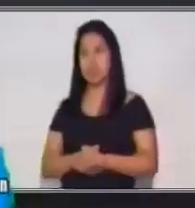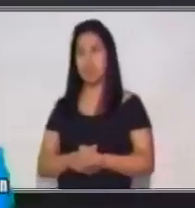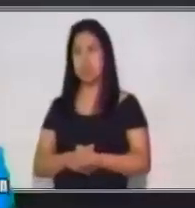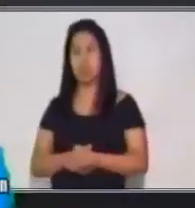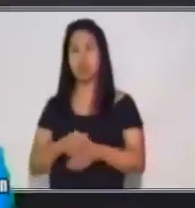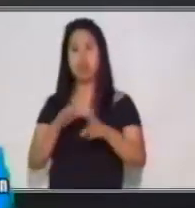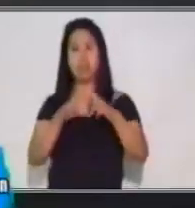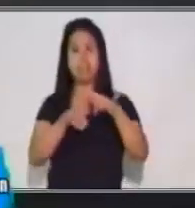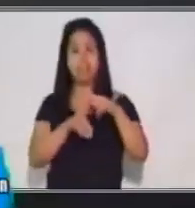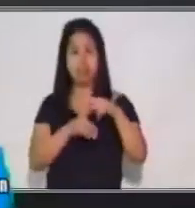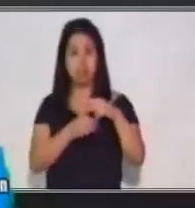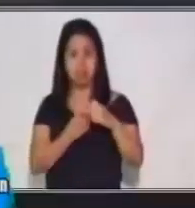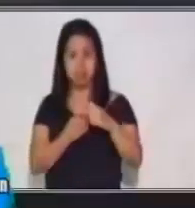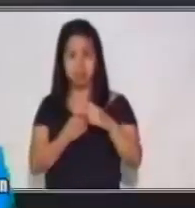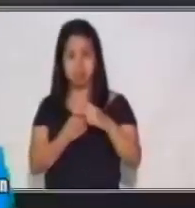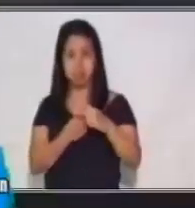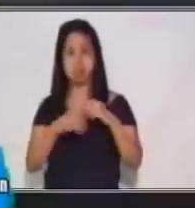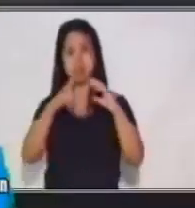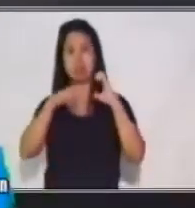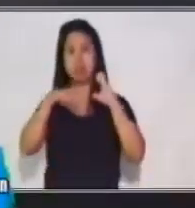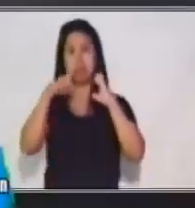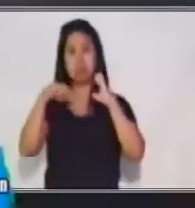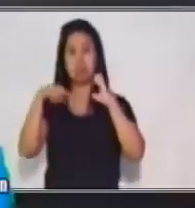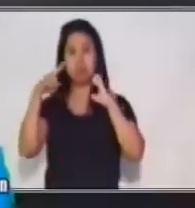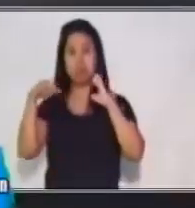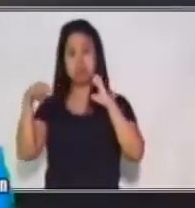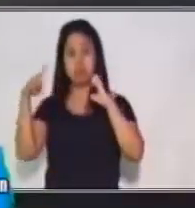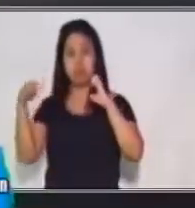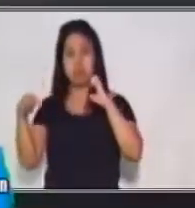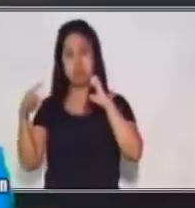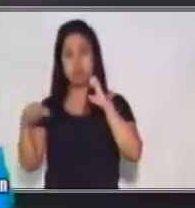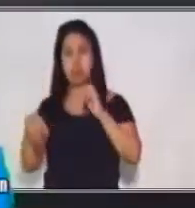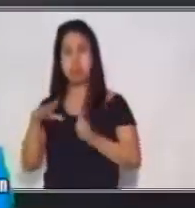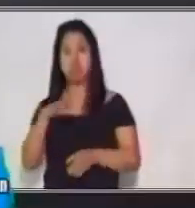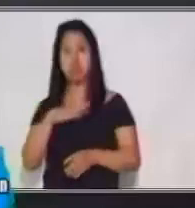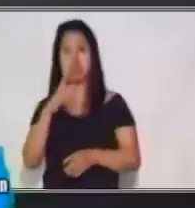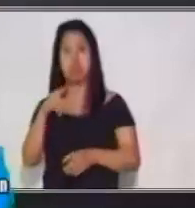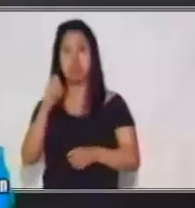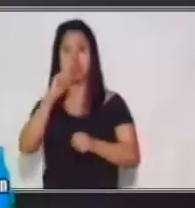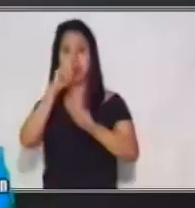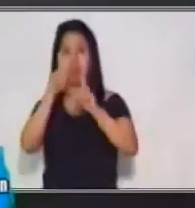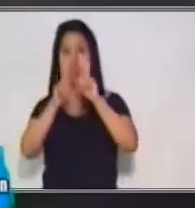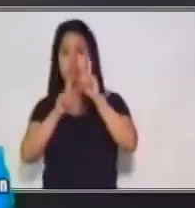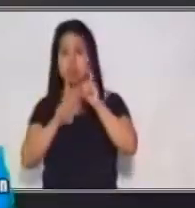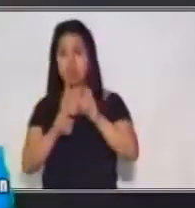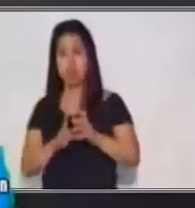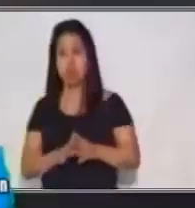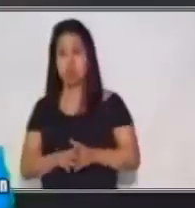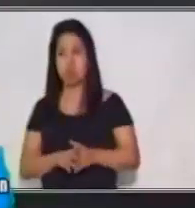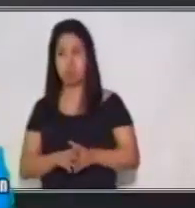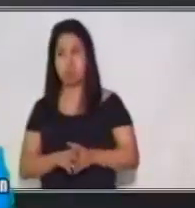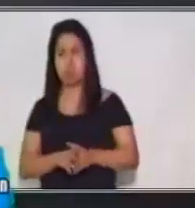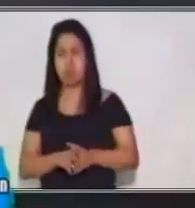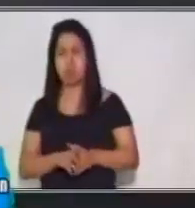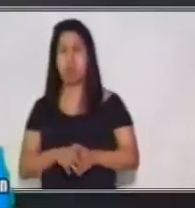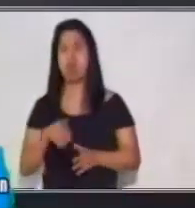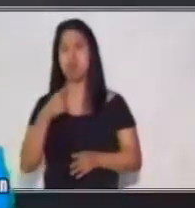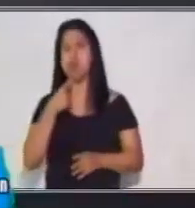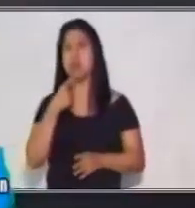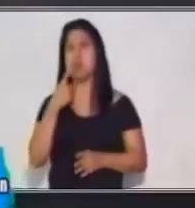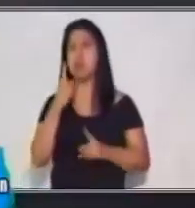Partimos de una encuesta y la encuesta tenía una pregunta. Esta pregunta era: ¿cuáles deportes